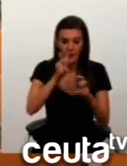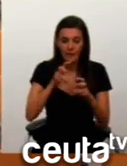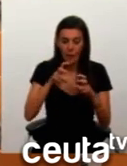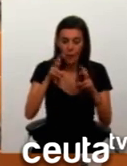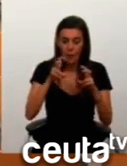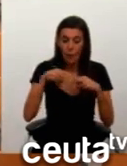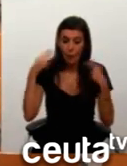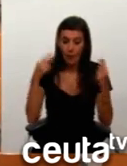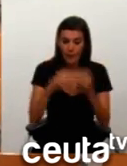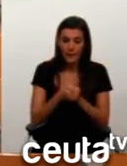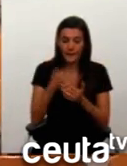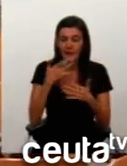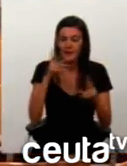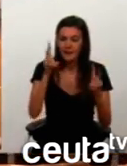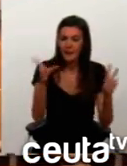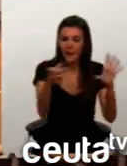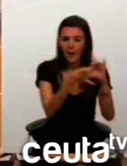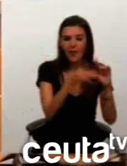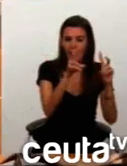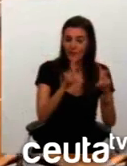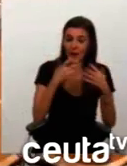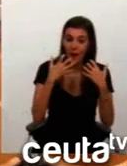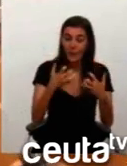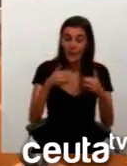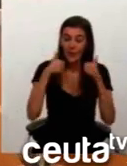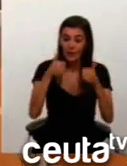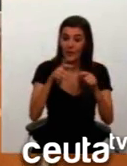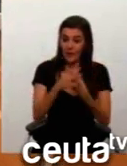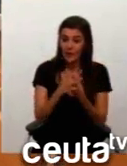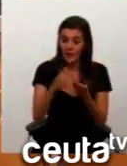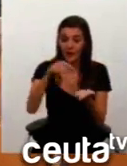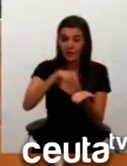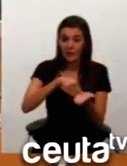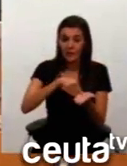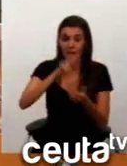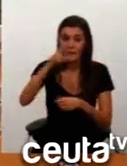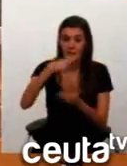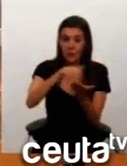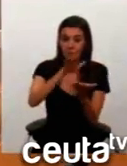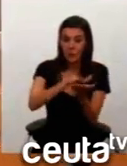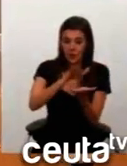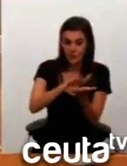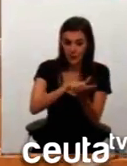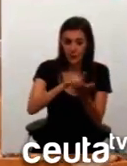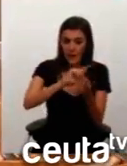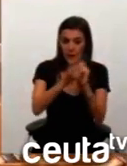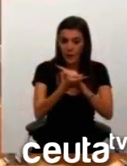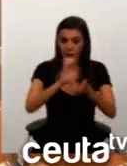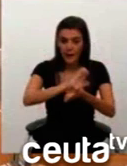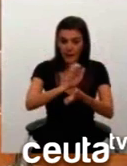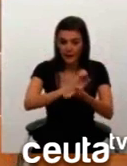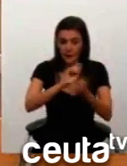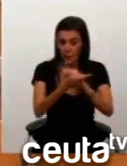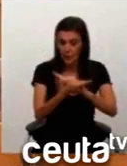Pública, en este caso relativa a la aprobación inicial del segundo expediente de modificación de